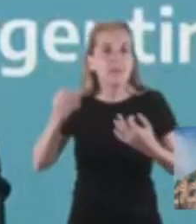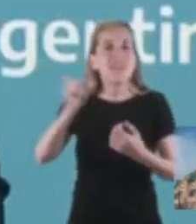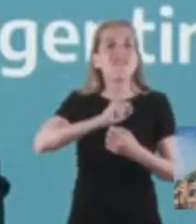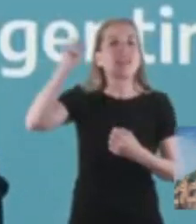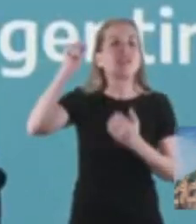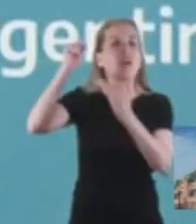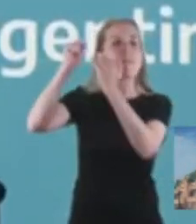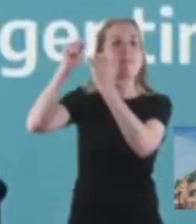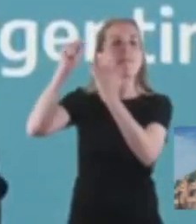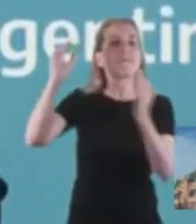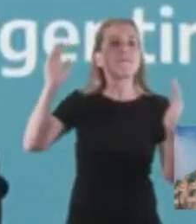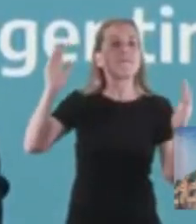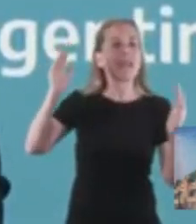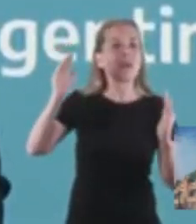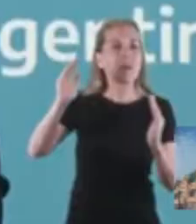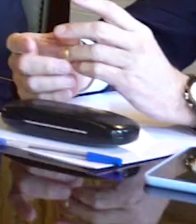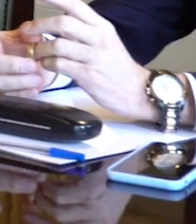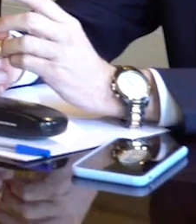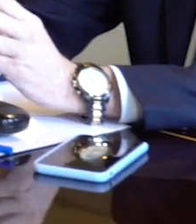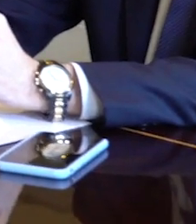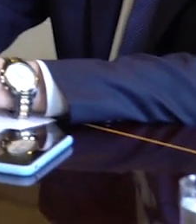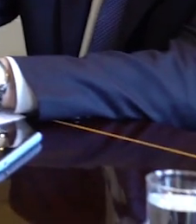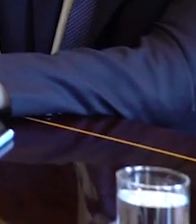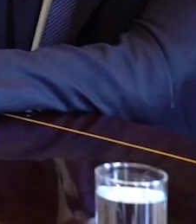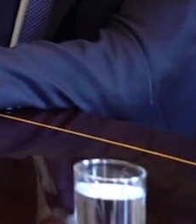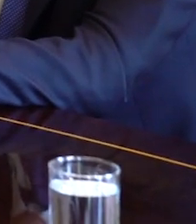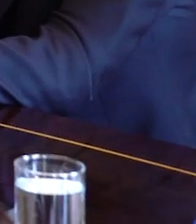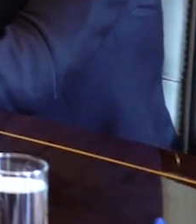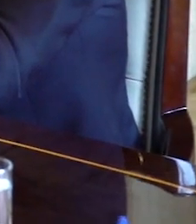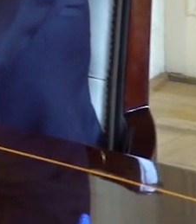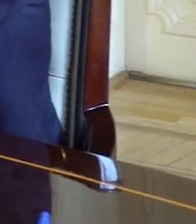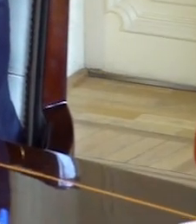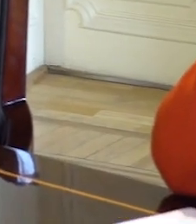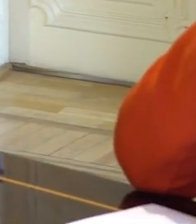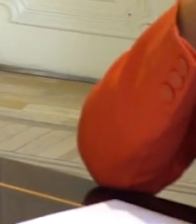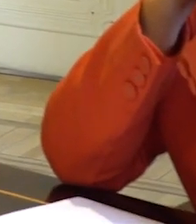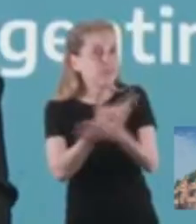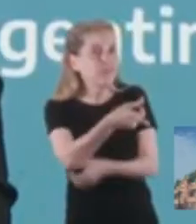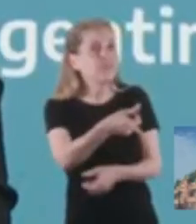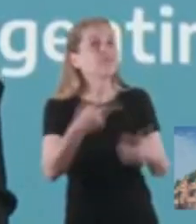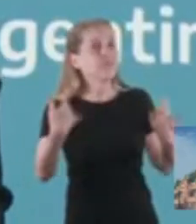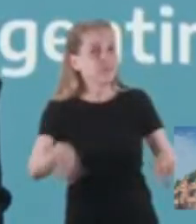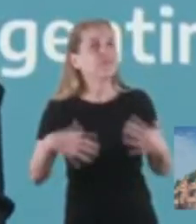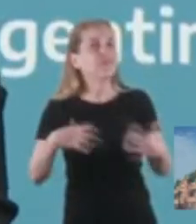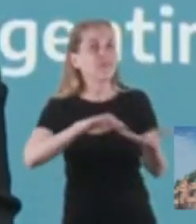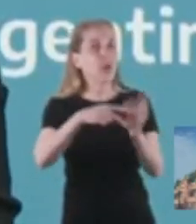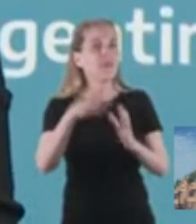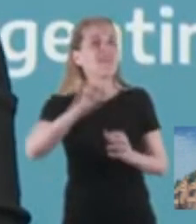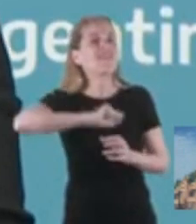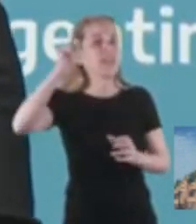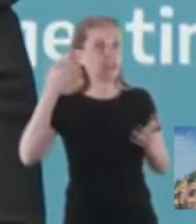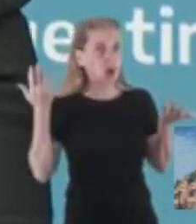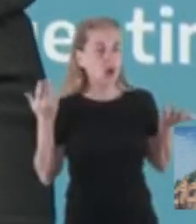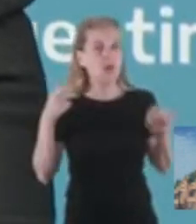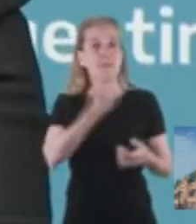que sabemos que golpea fundamentalmente a los sectores más vulnerables la indicación del presidente la nación y en lo que está